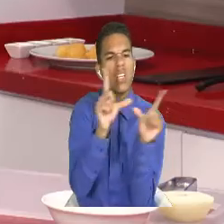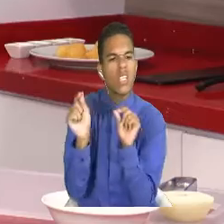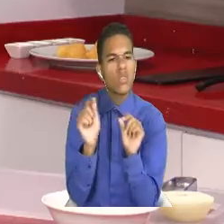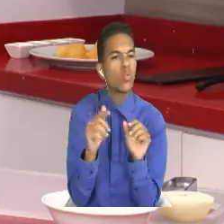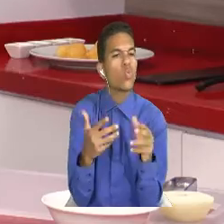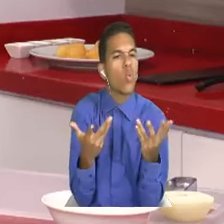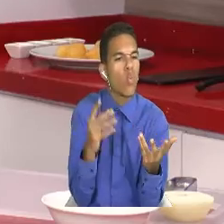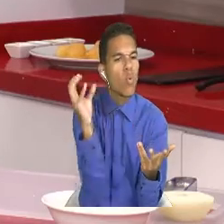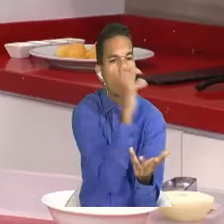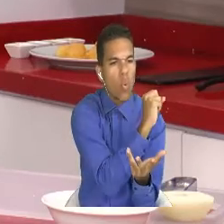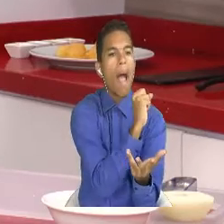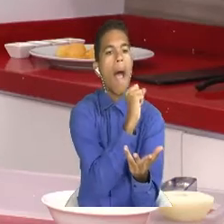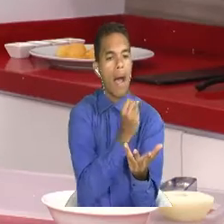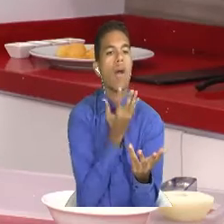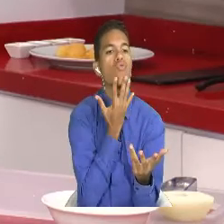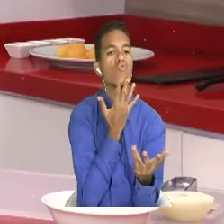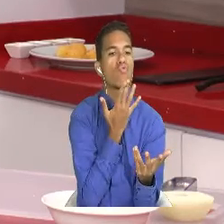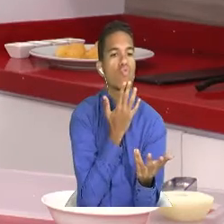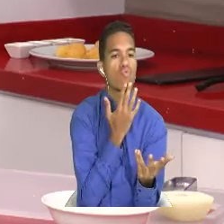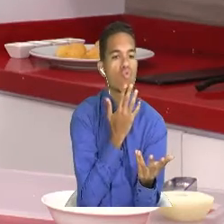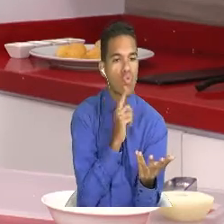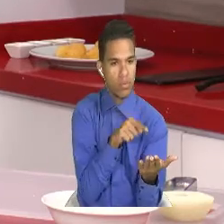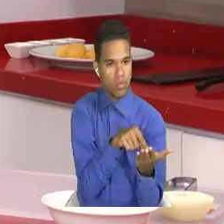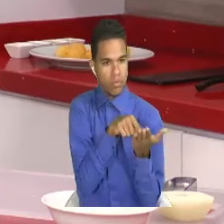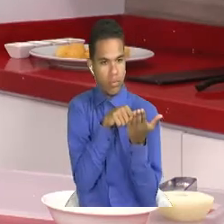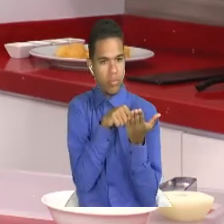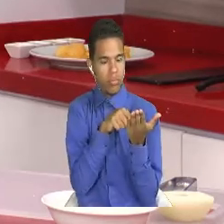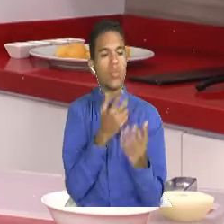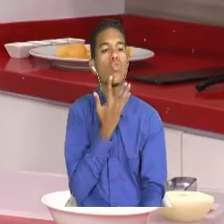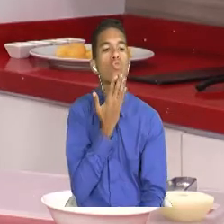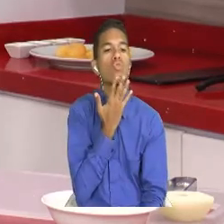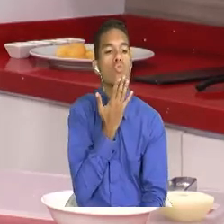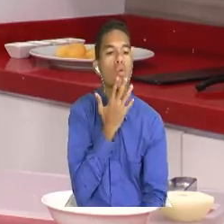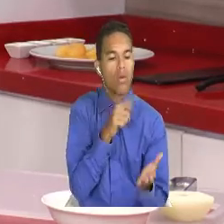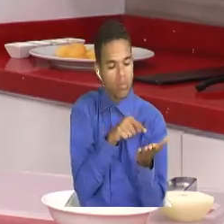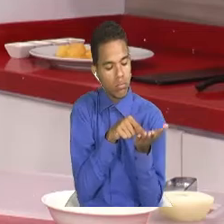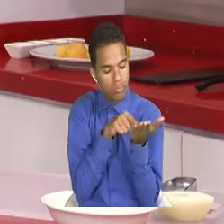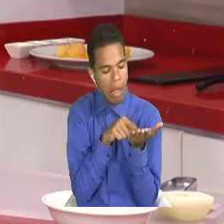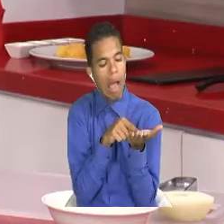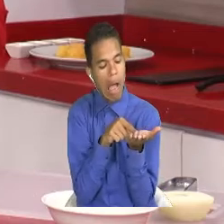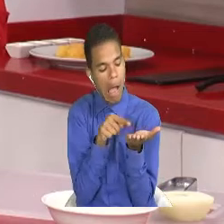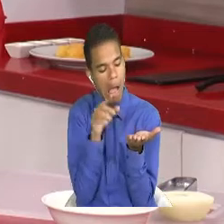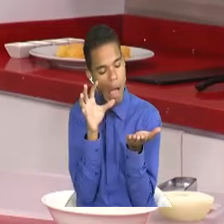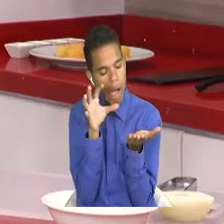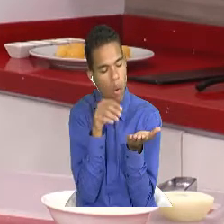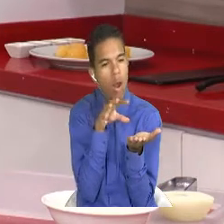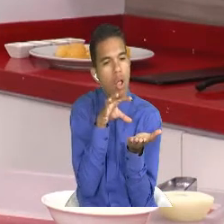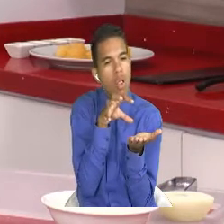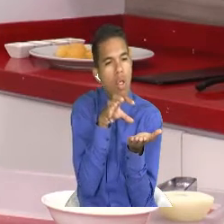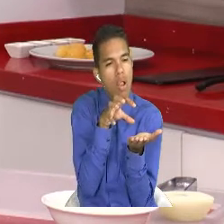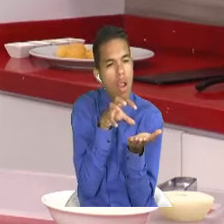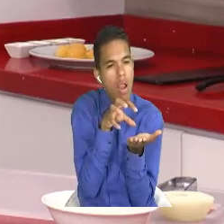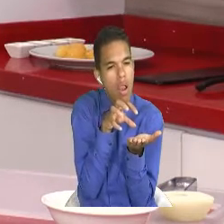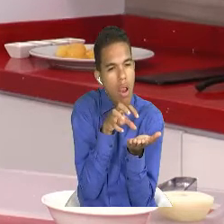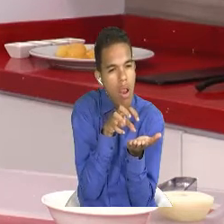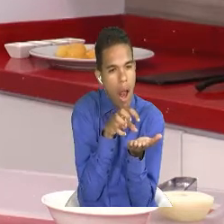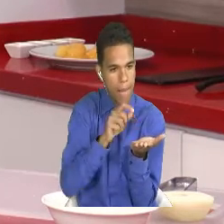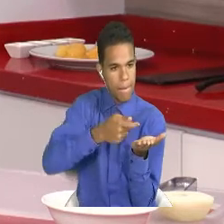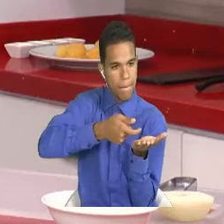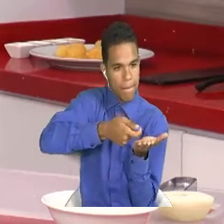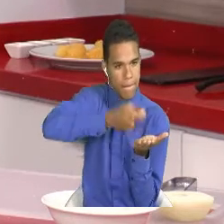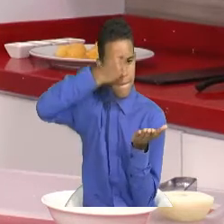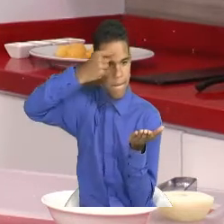Adicionalmente a esta masa también se le puede adicionar un poquito de color, ya condimentos que tengan en la alacena. Ya saben, como lo he repetido mil